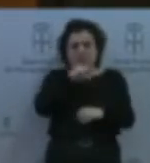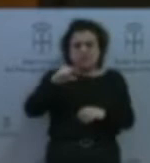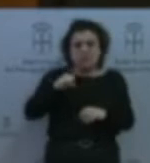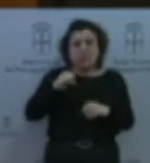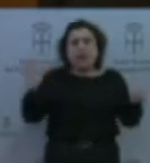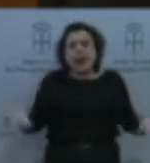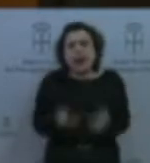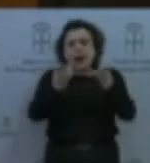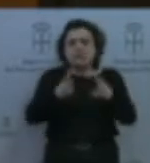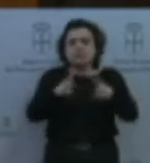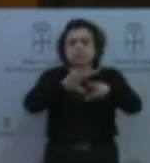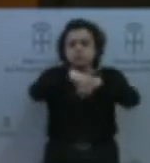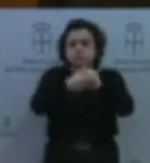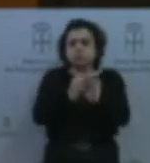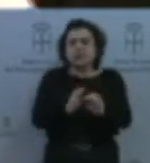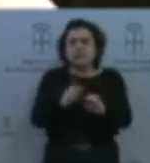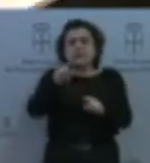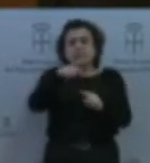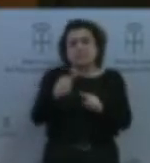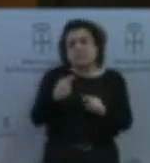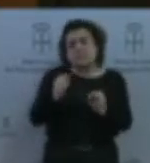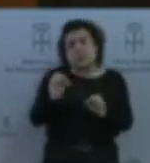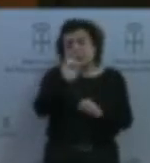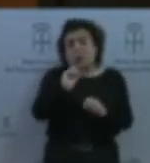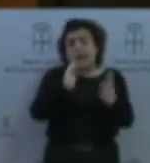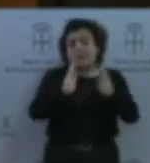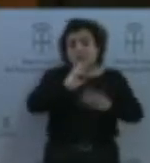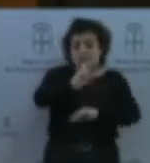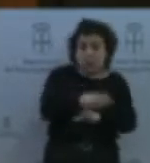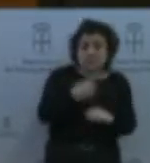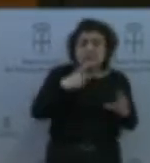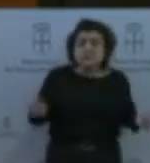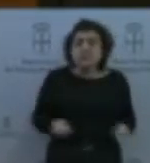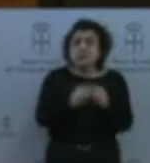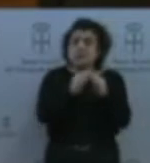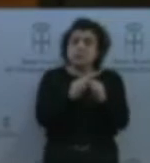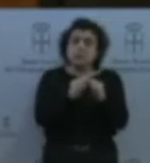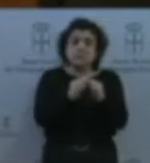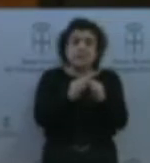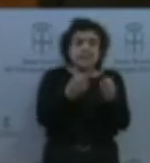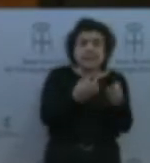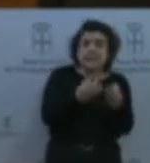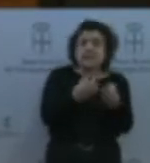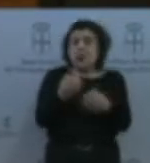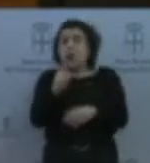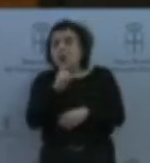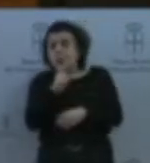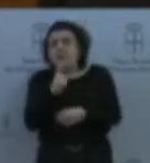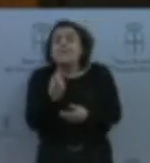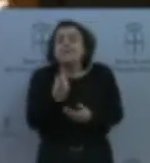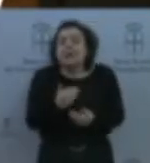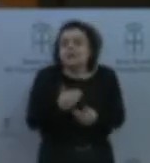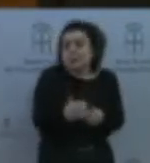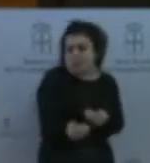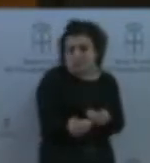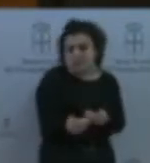andacio. Tenemos, en resumen, el qué y el cómo. Fáltanos poner el cuándo. No una cuestión menor, porque los plazos